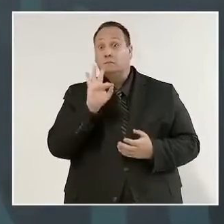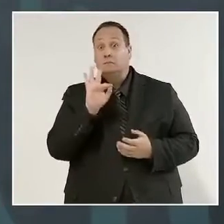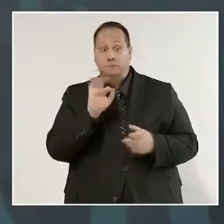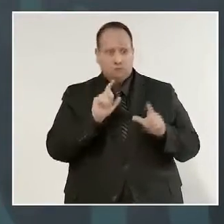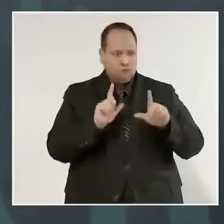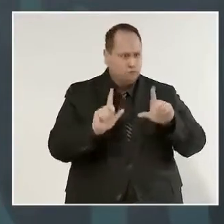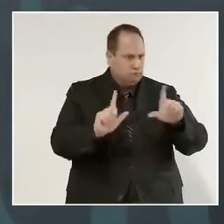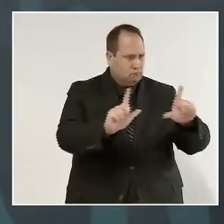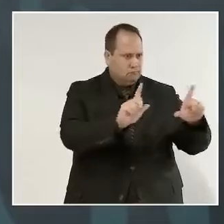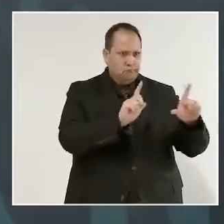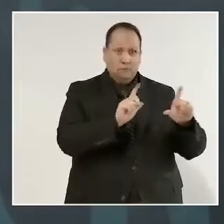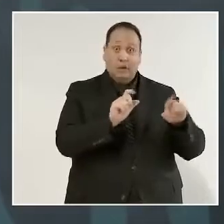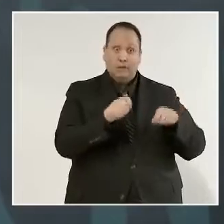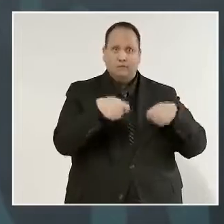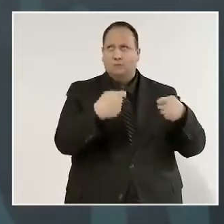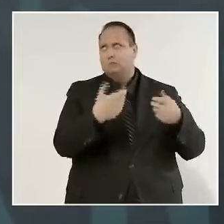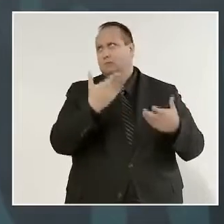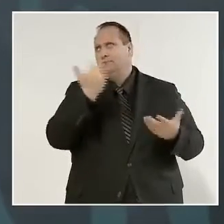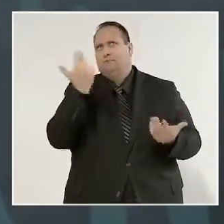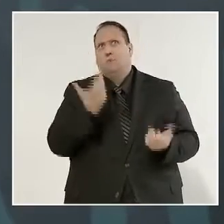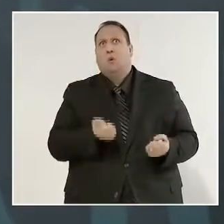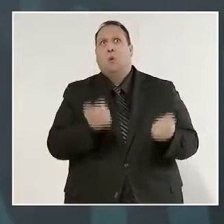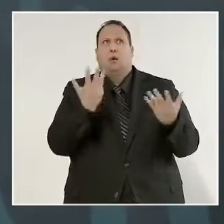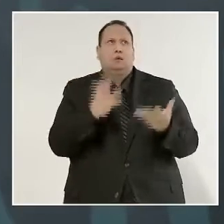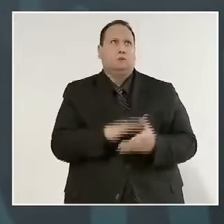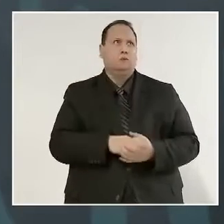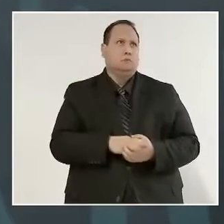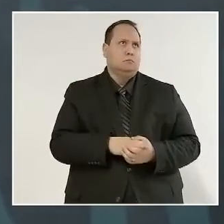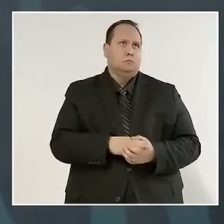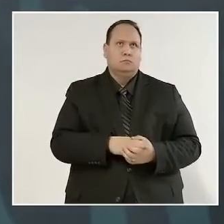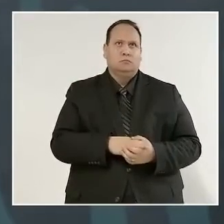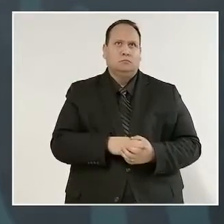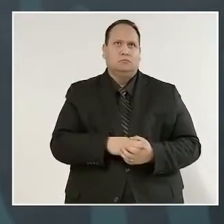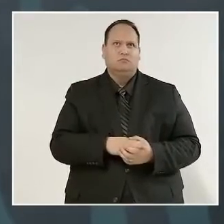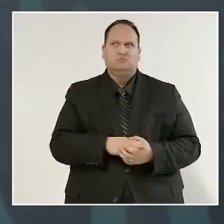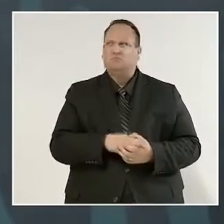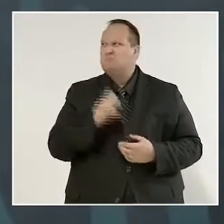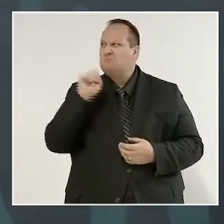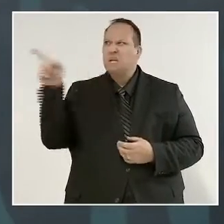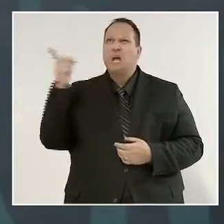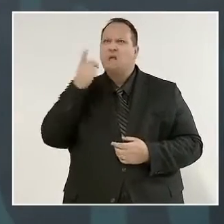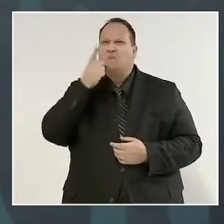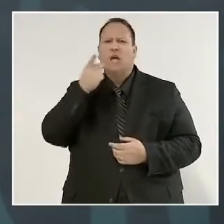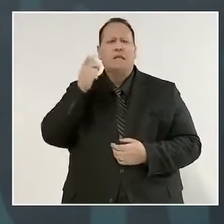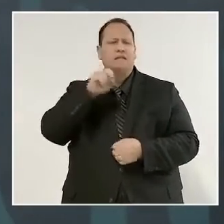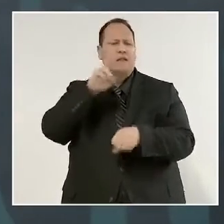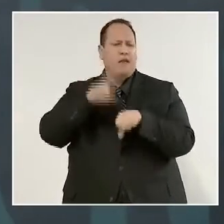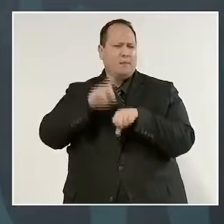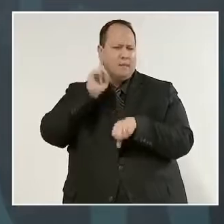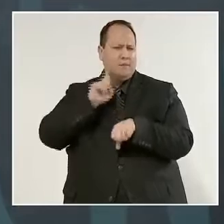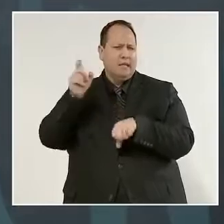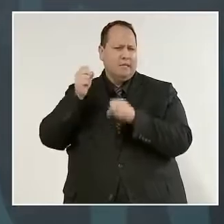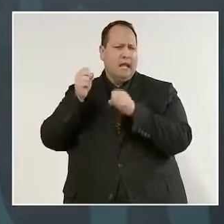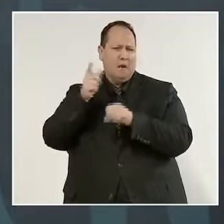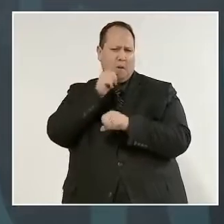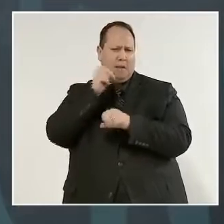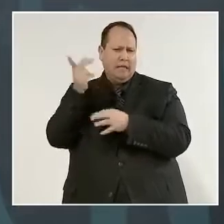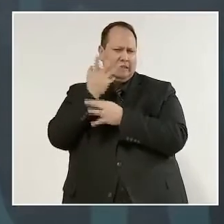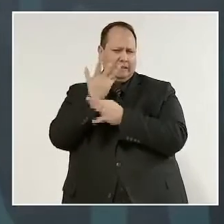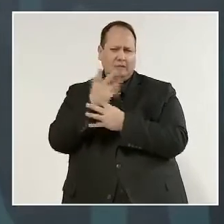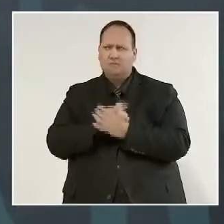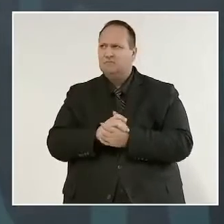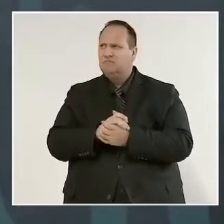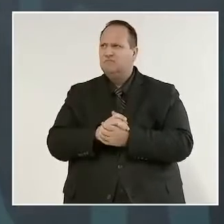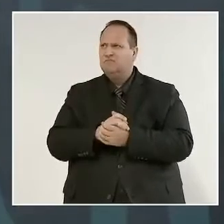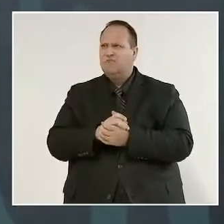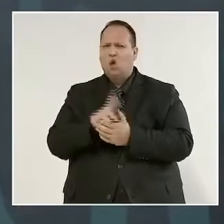regularizan, qué sé yo, como lo mencionó la secretaria de Seguridad,